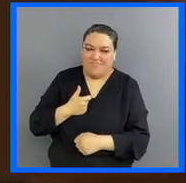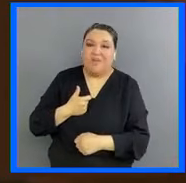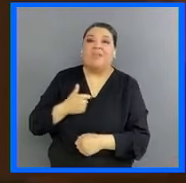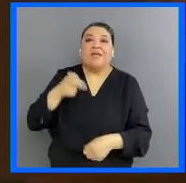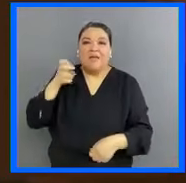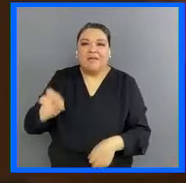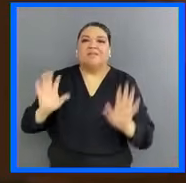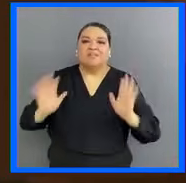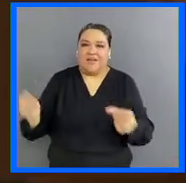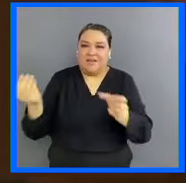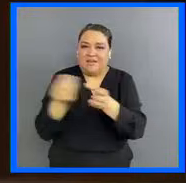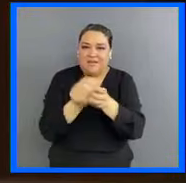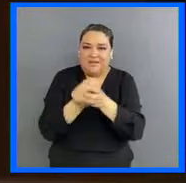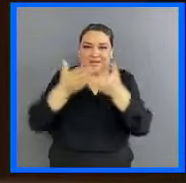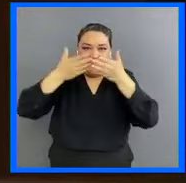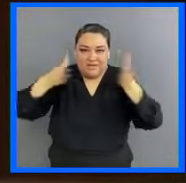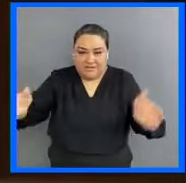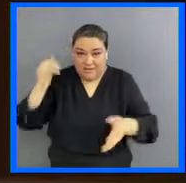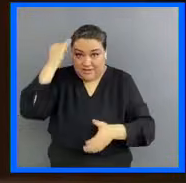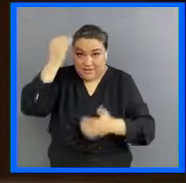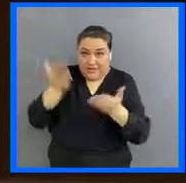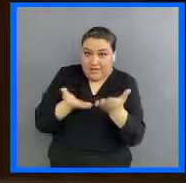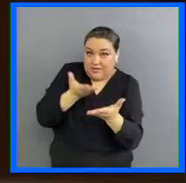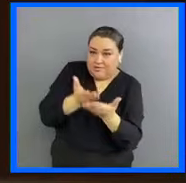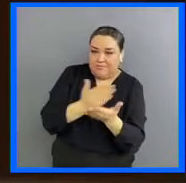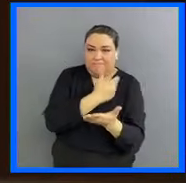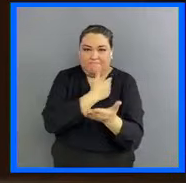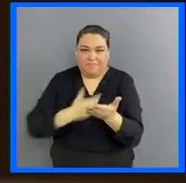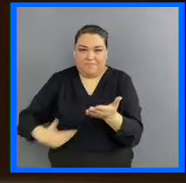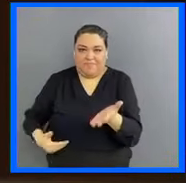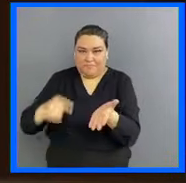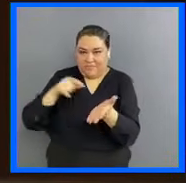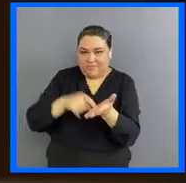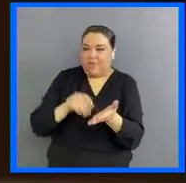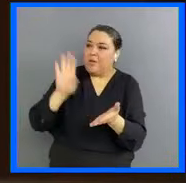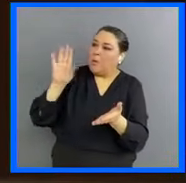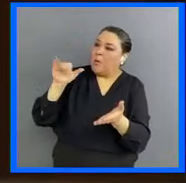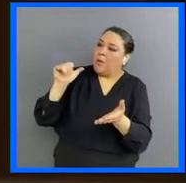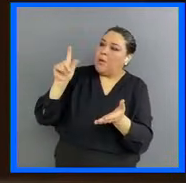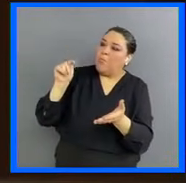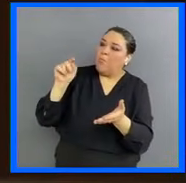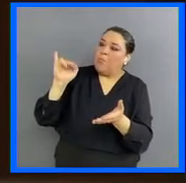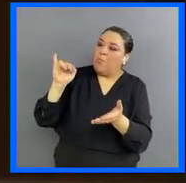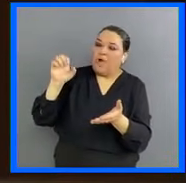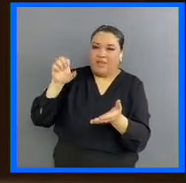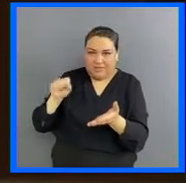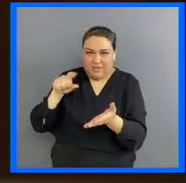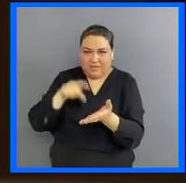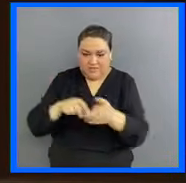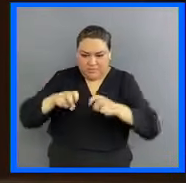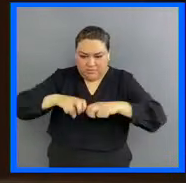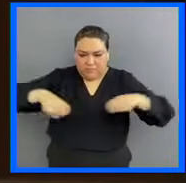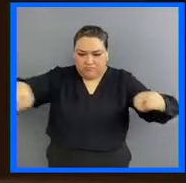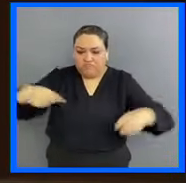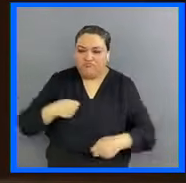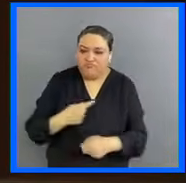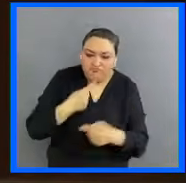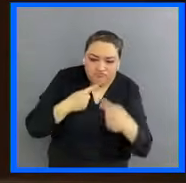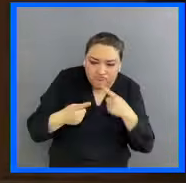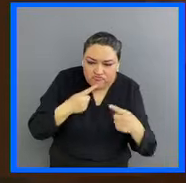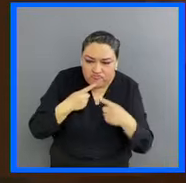a propuesta del magistrado presidente Gilberto Batis García, el Pleno determinó que la Dirección Ejecutiva